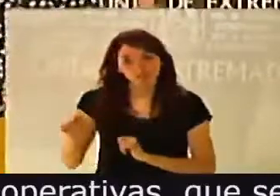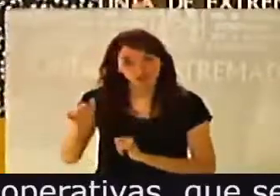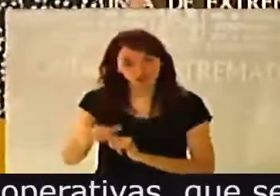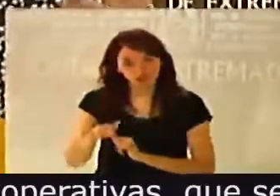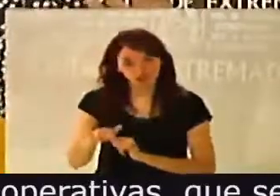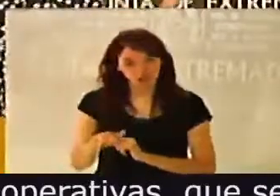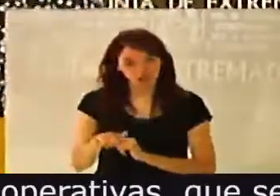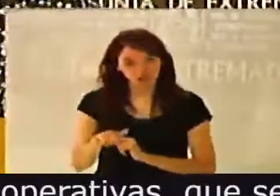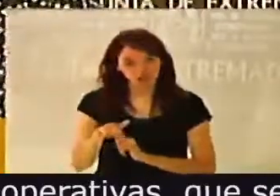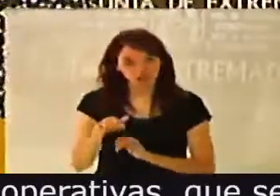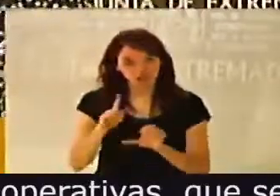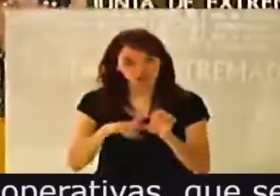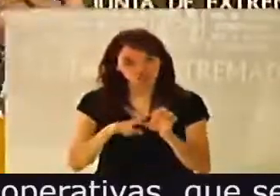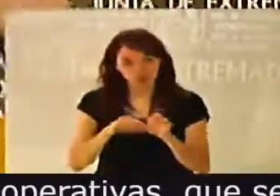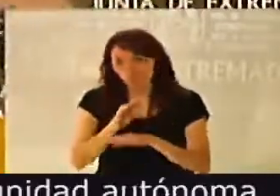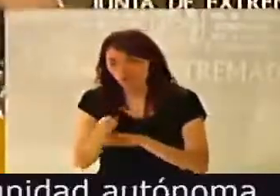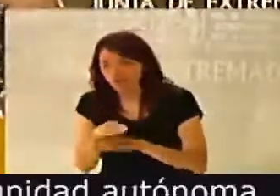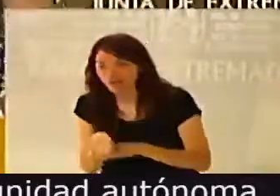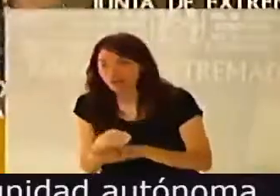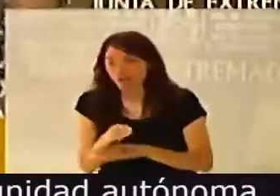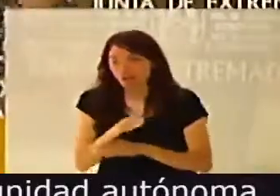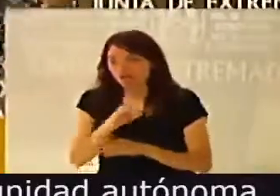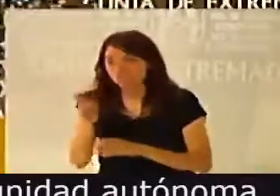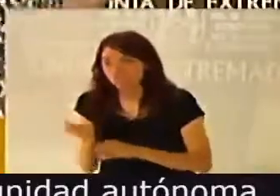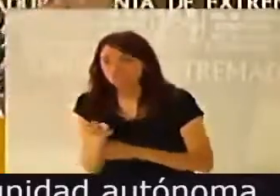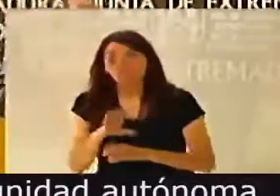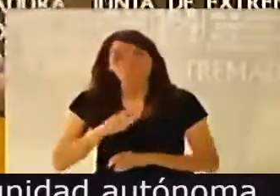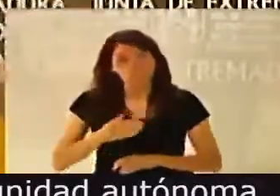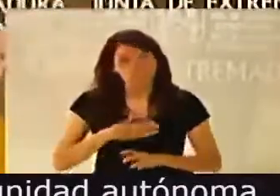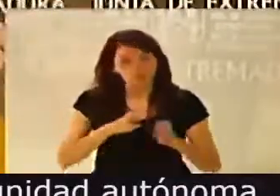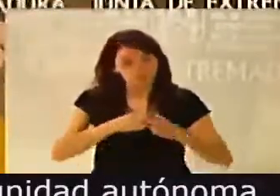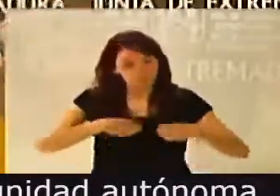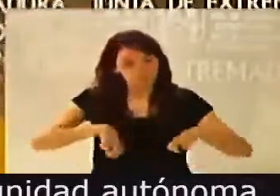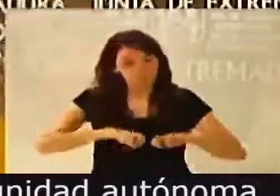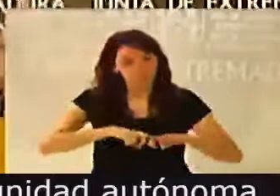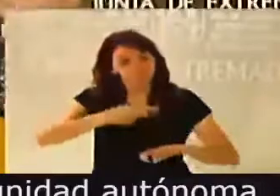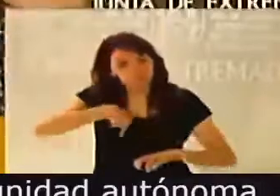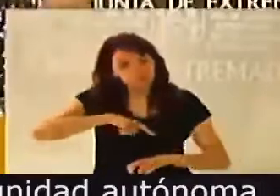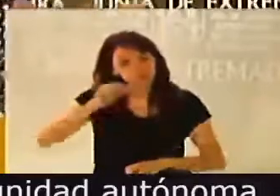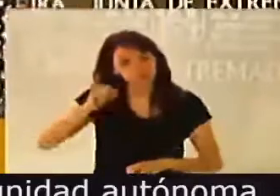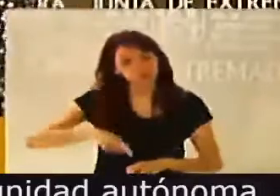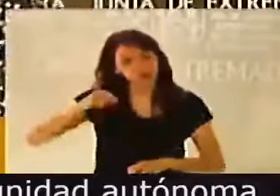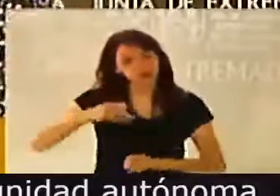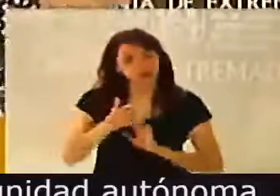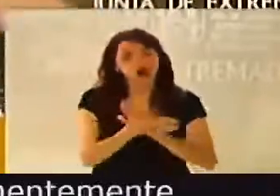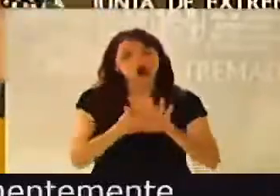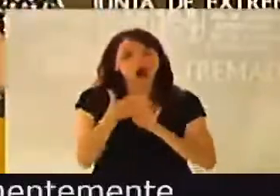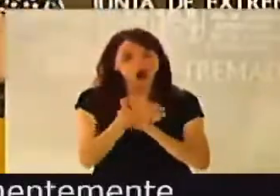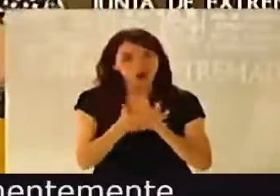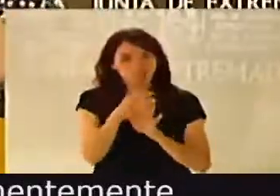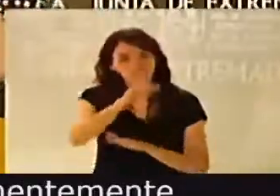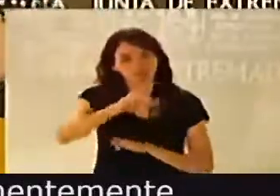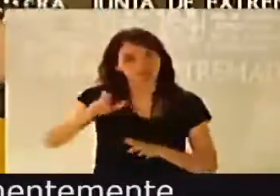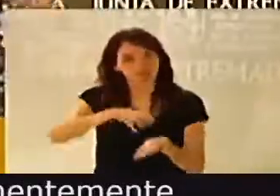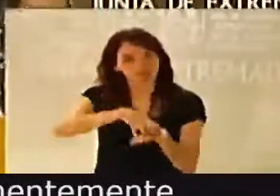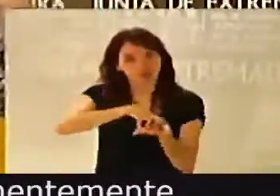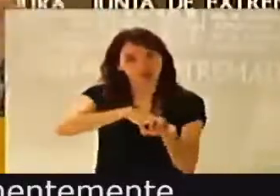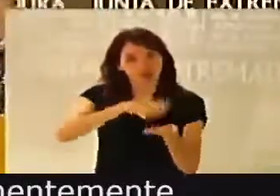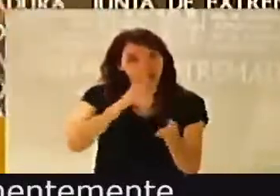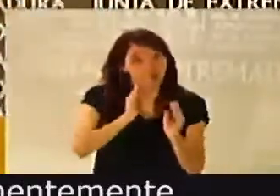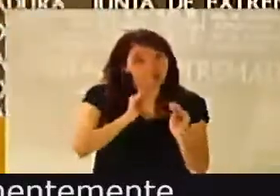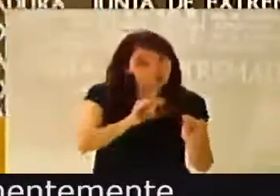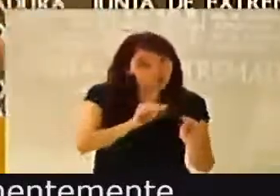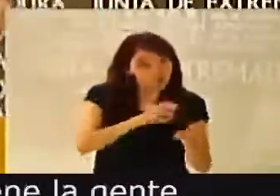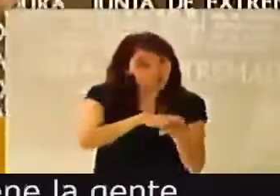centros infantiles, guarderías. Estamos permanentemente hablando con la gente, porque las dudas que tiene la gente también las tiene este Gobierno, pero nosotros somos